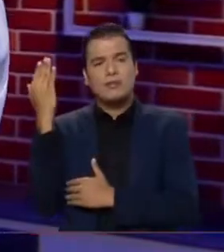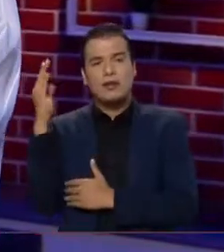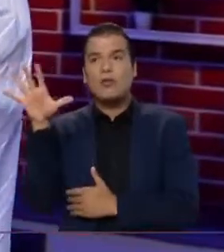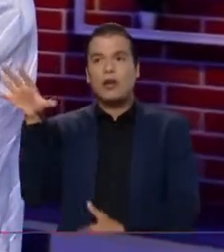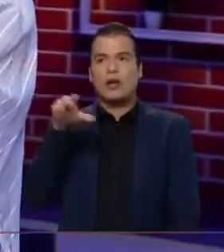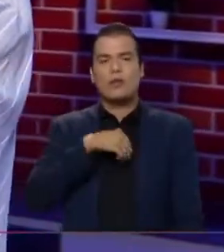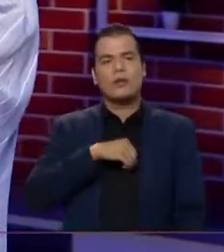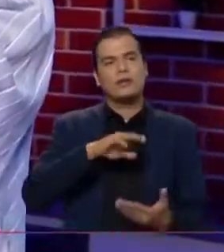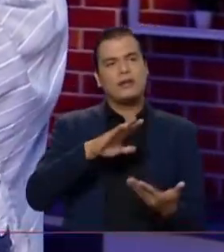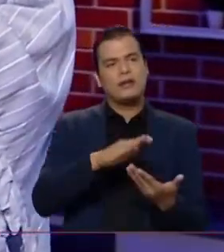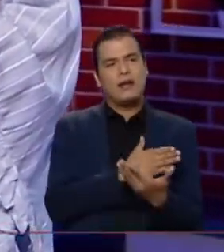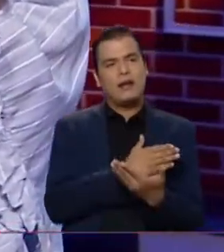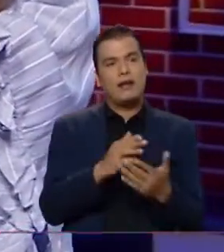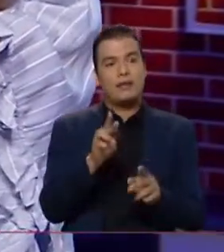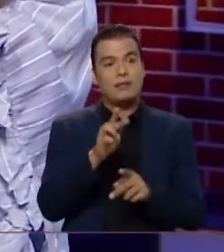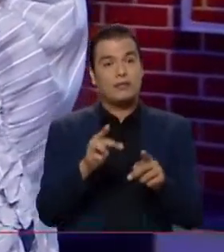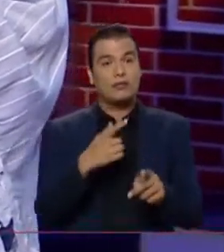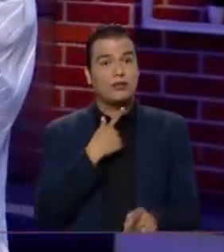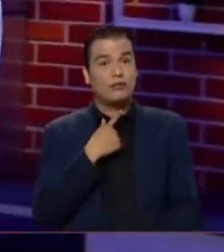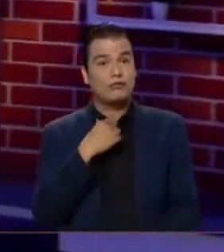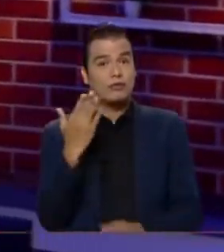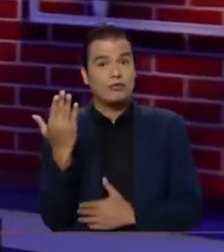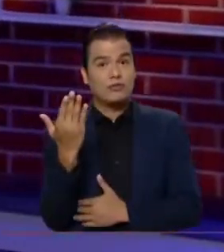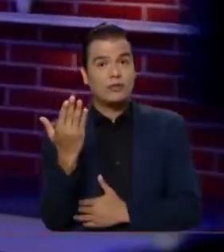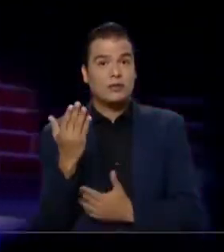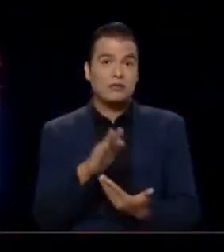el deleite de los amantes del cine y la música.